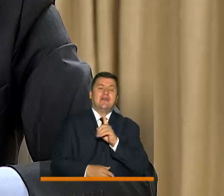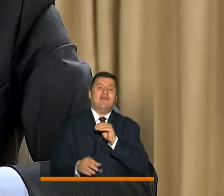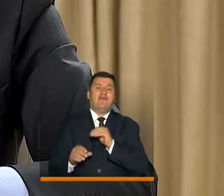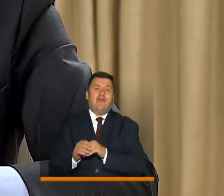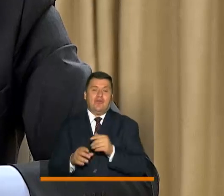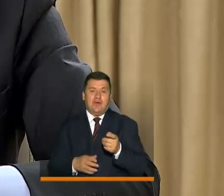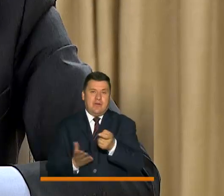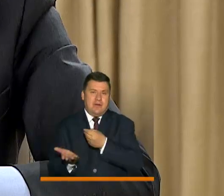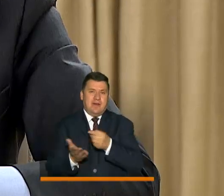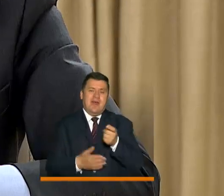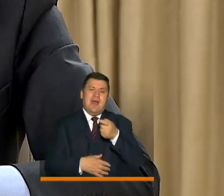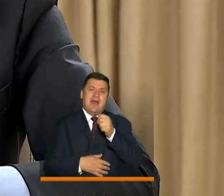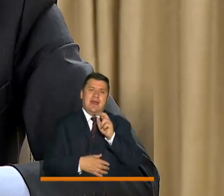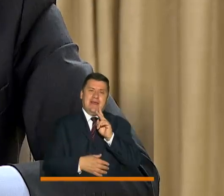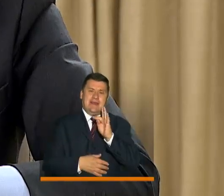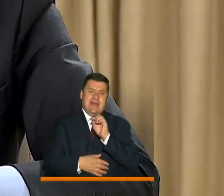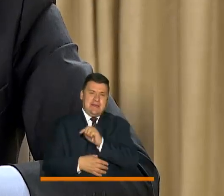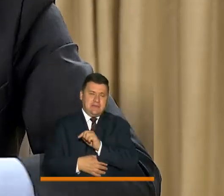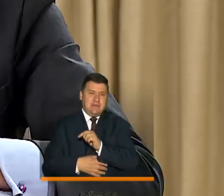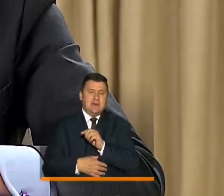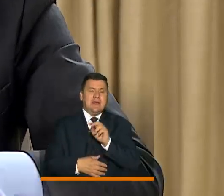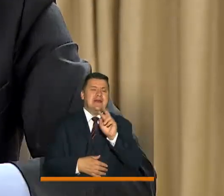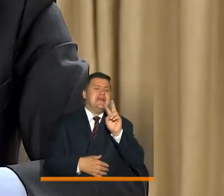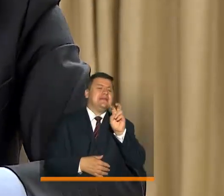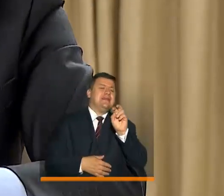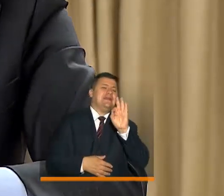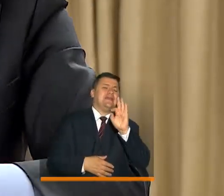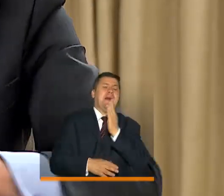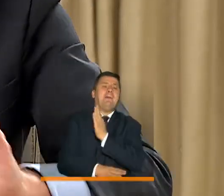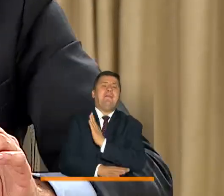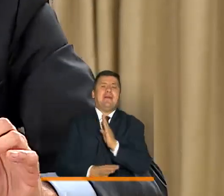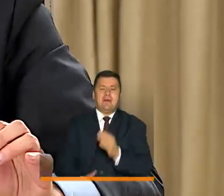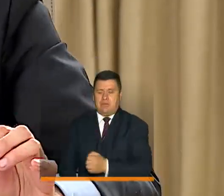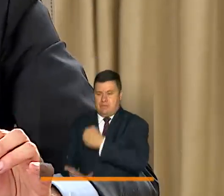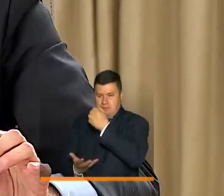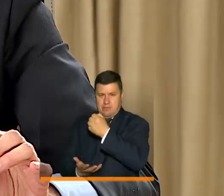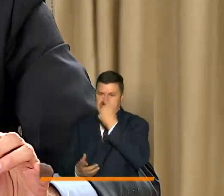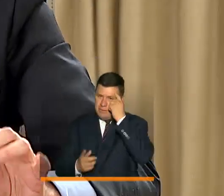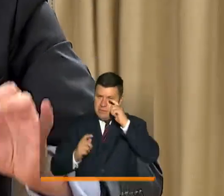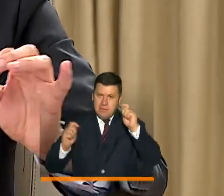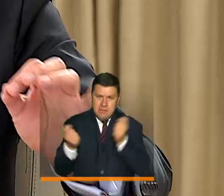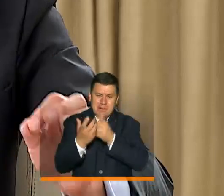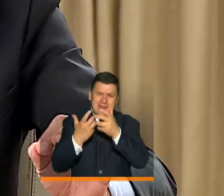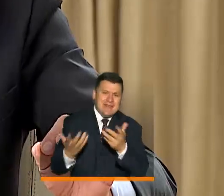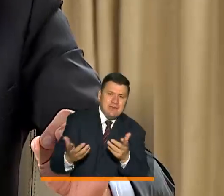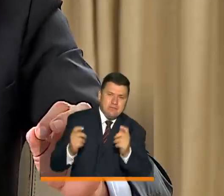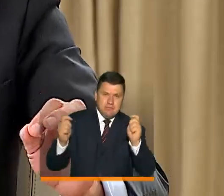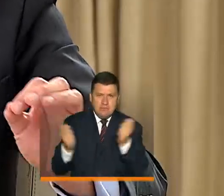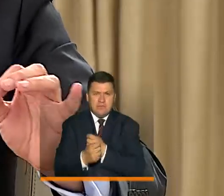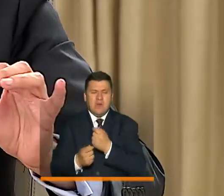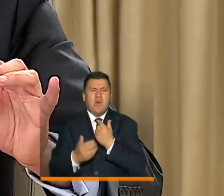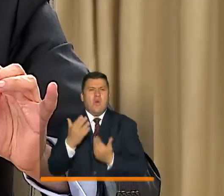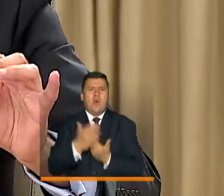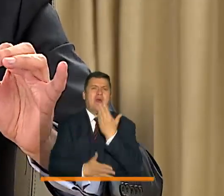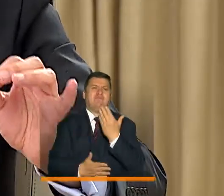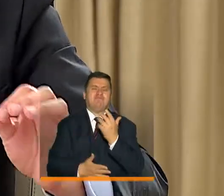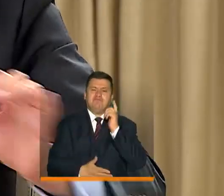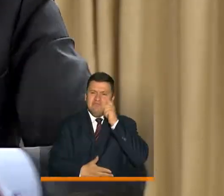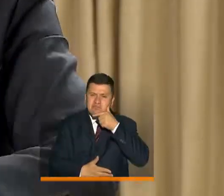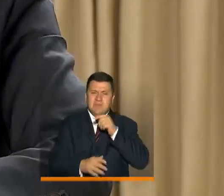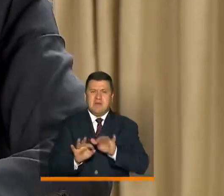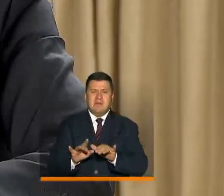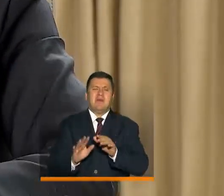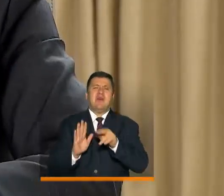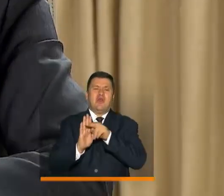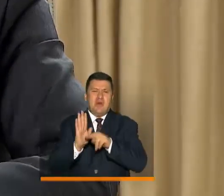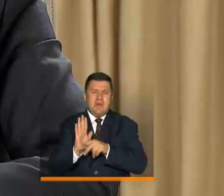Garantías y disponiendo de cerca de 73 billones para ese fin. Haciendo transformación empresarial en digitalización, en implementación